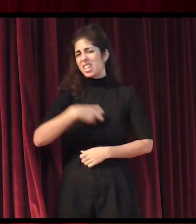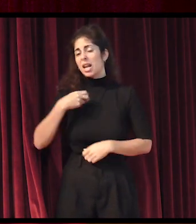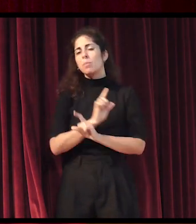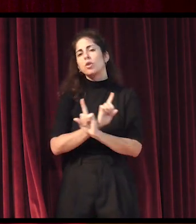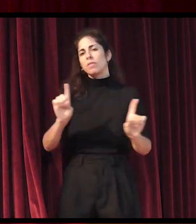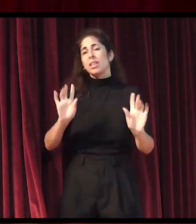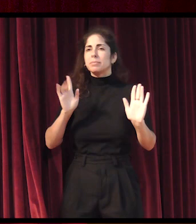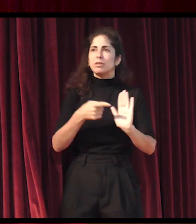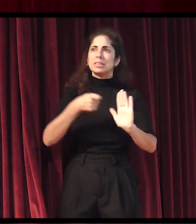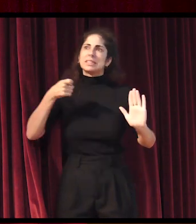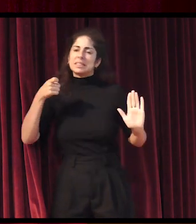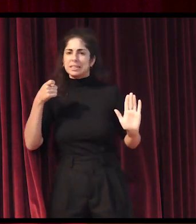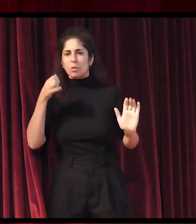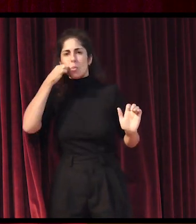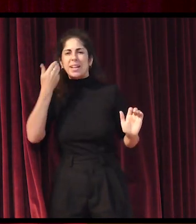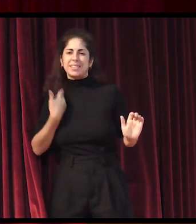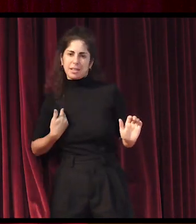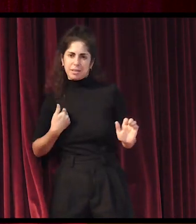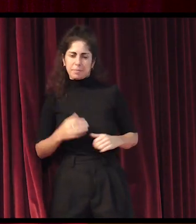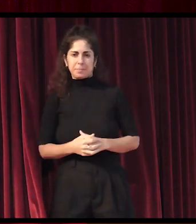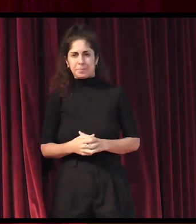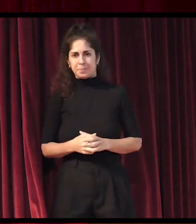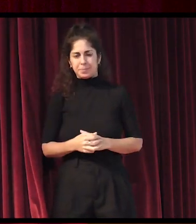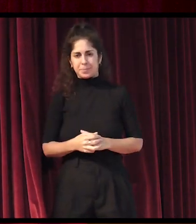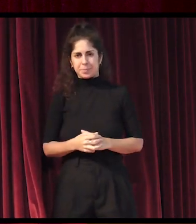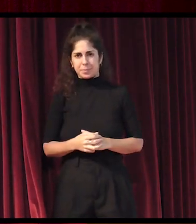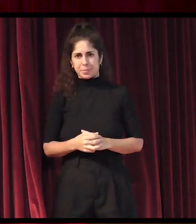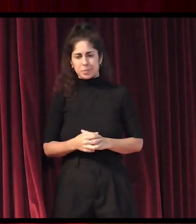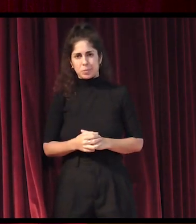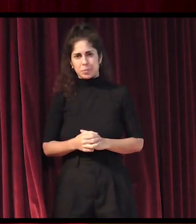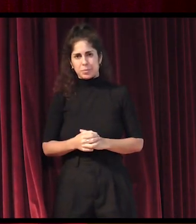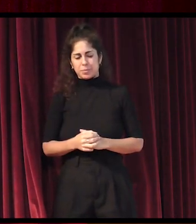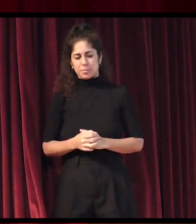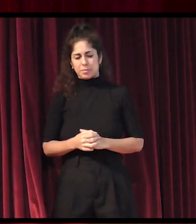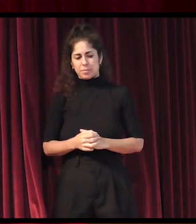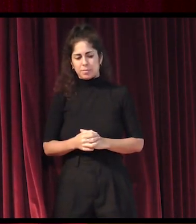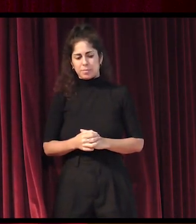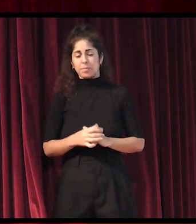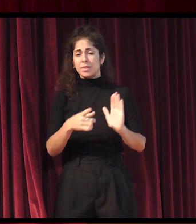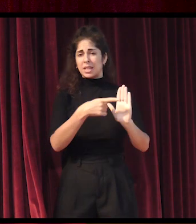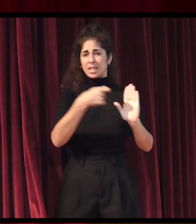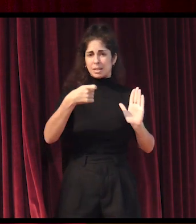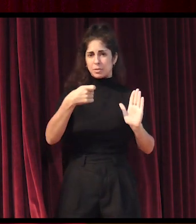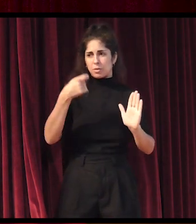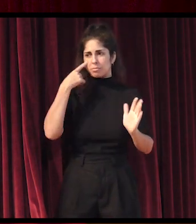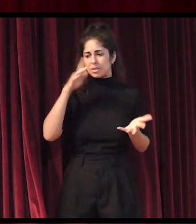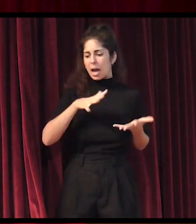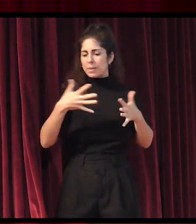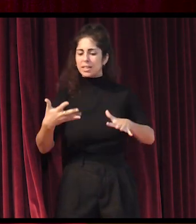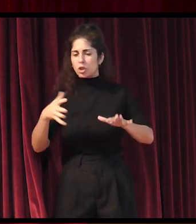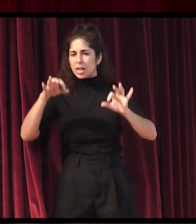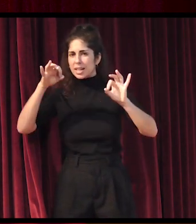la mano con excepción humanitaria. Se ha encontrado un equilibrio entre la aplicación estricta de la excepción para evitar la elusión